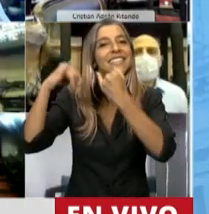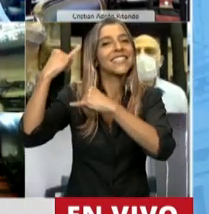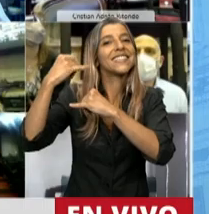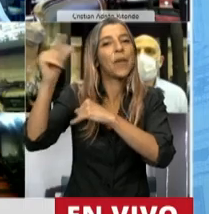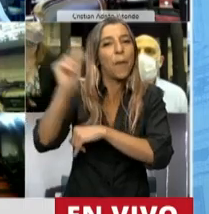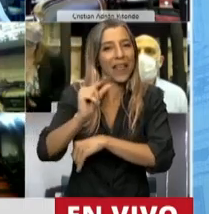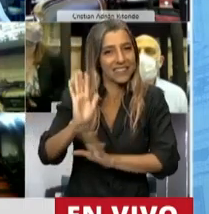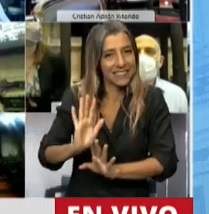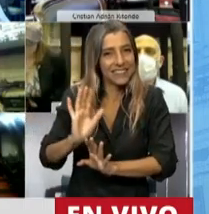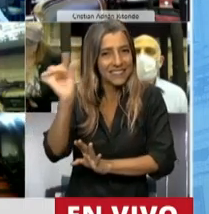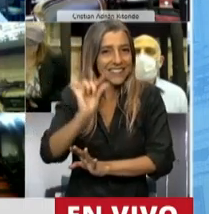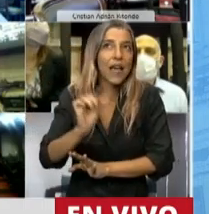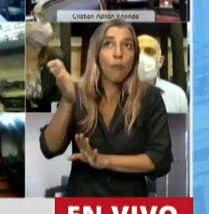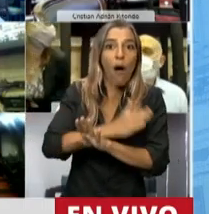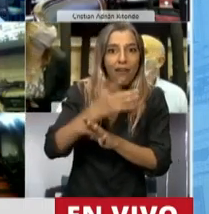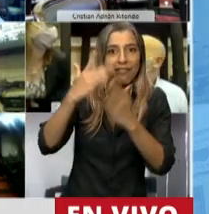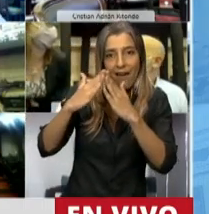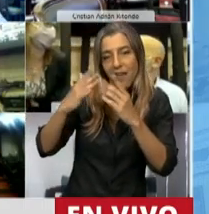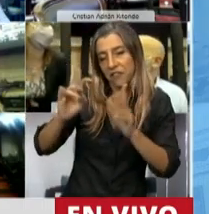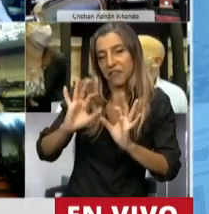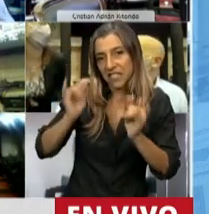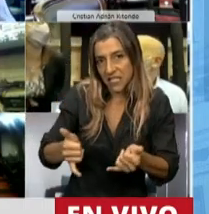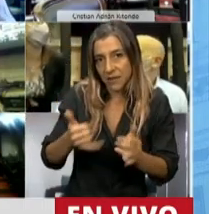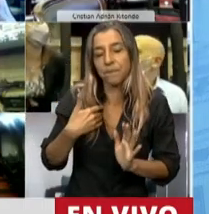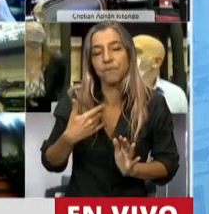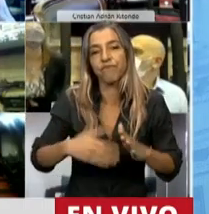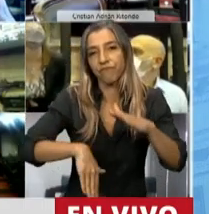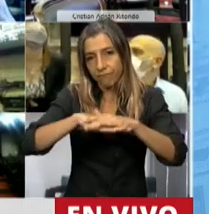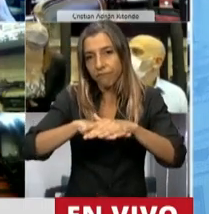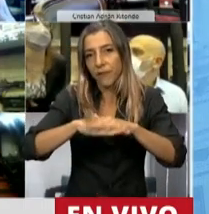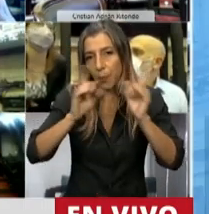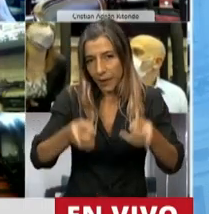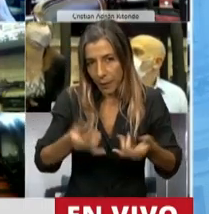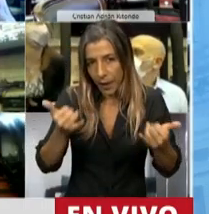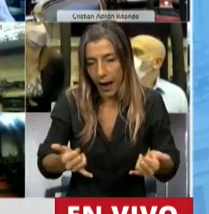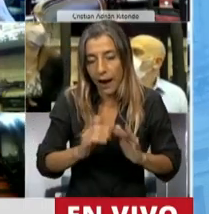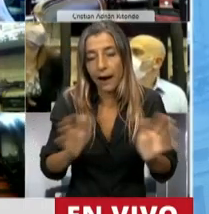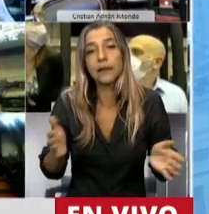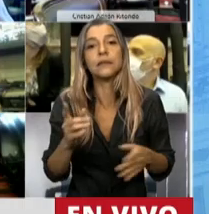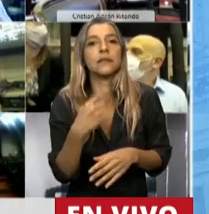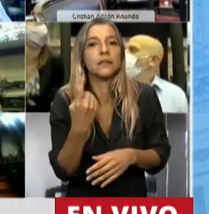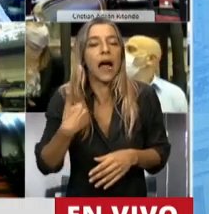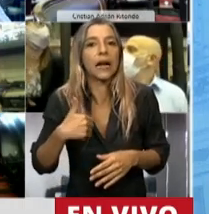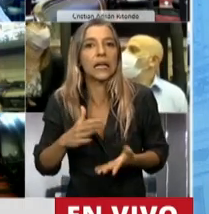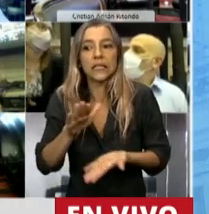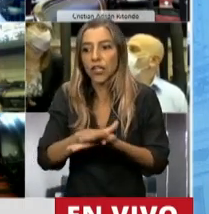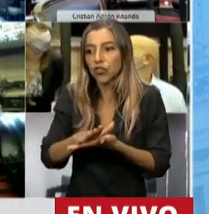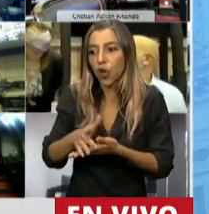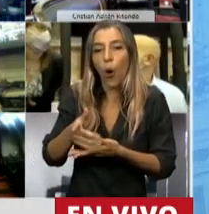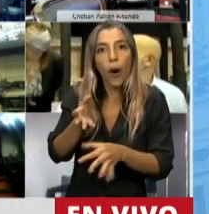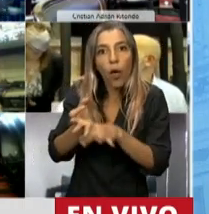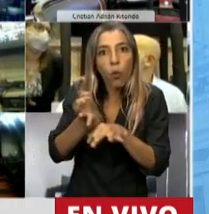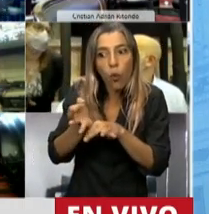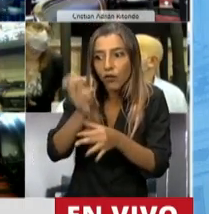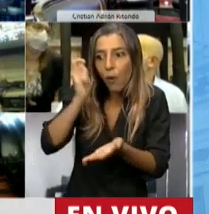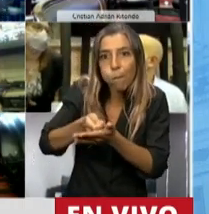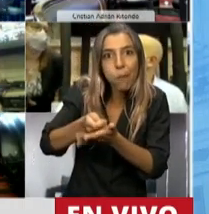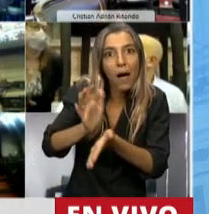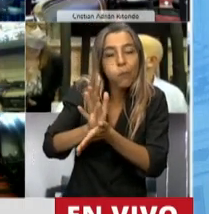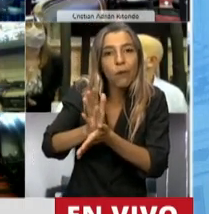también un tope que deberíamos el concierto la argentina nos permite la deducción de gastos en educación esto resulta